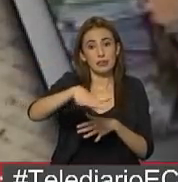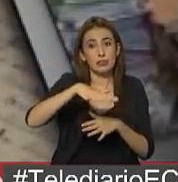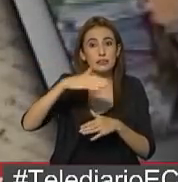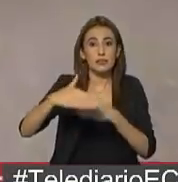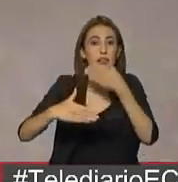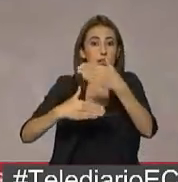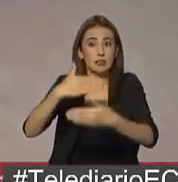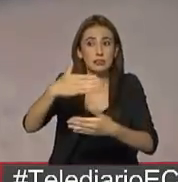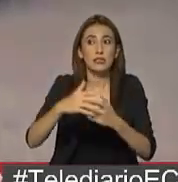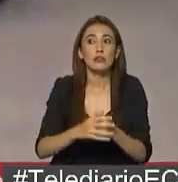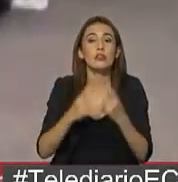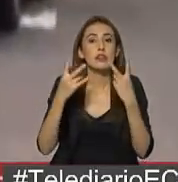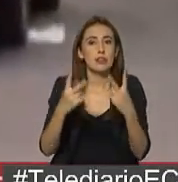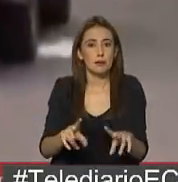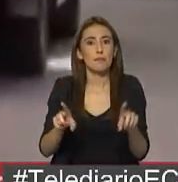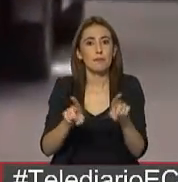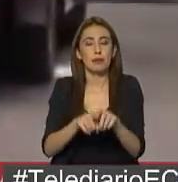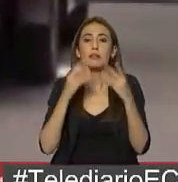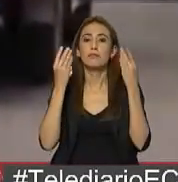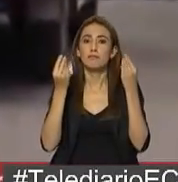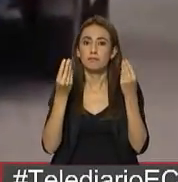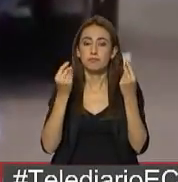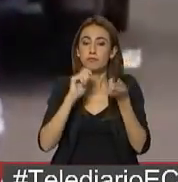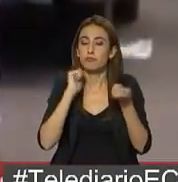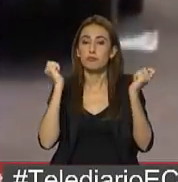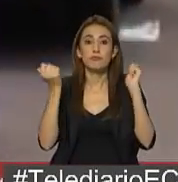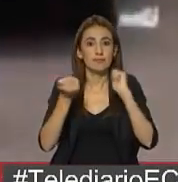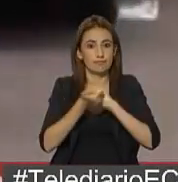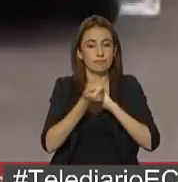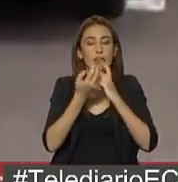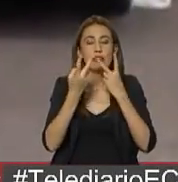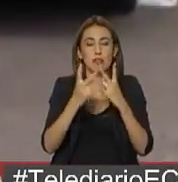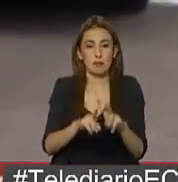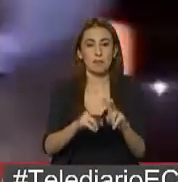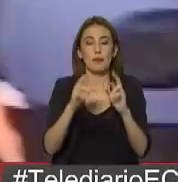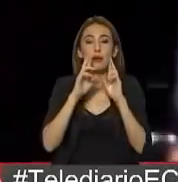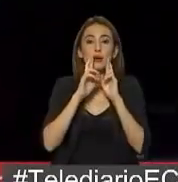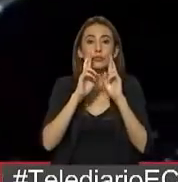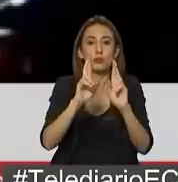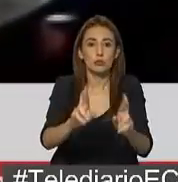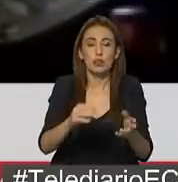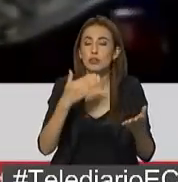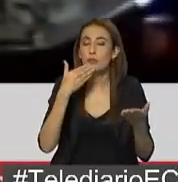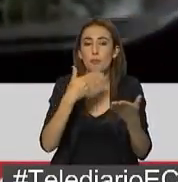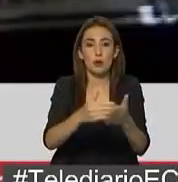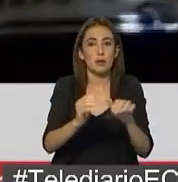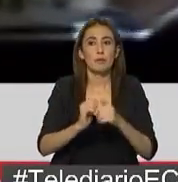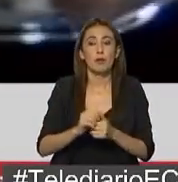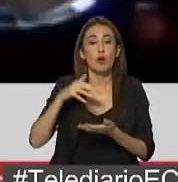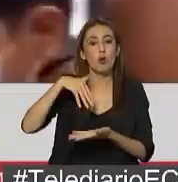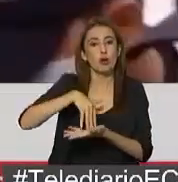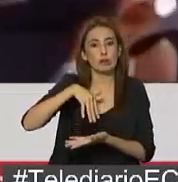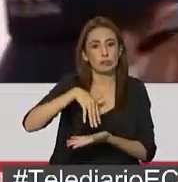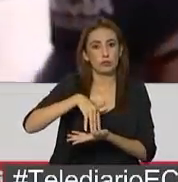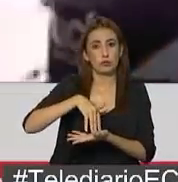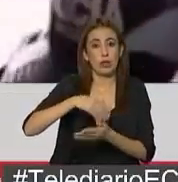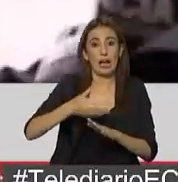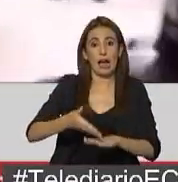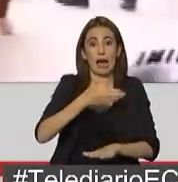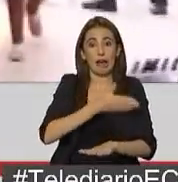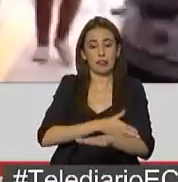de Salud, además del sobreprecio, tiene otras irregularidades como la falta de un estudio de mercado,